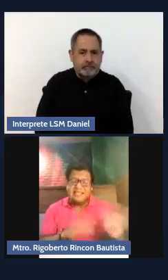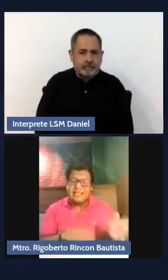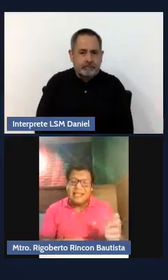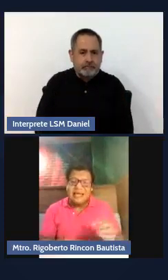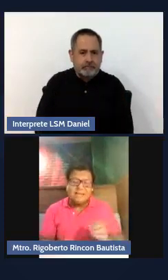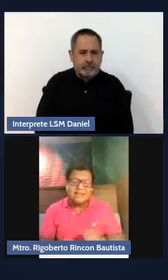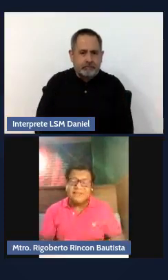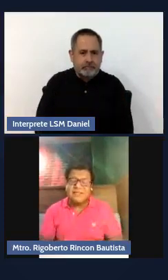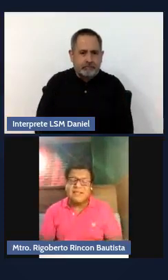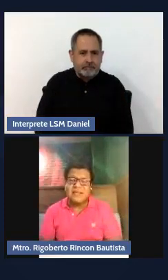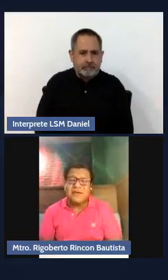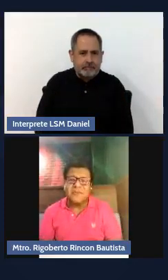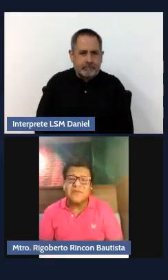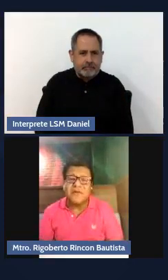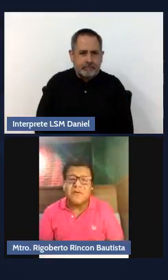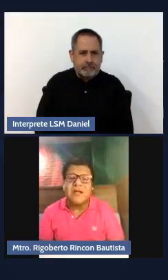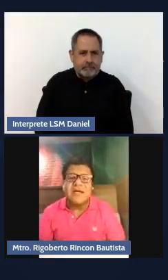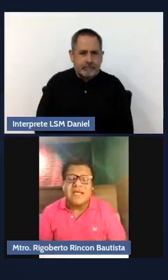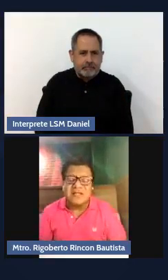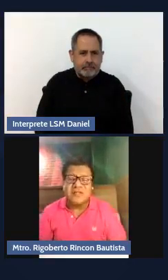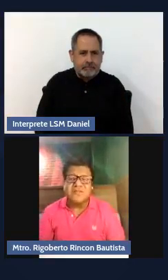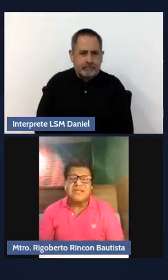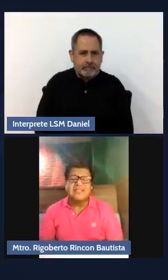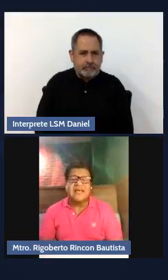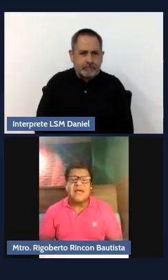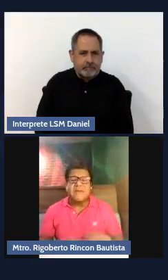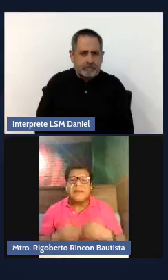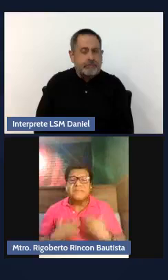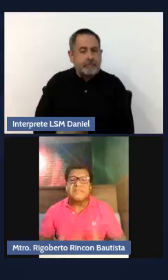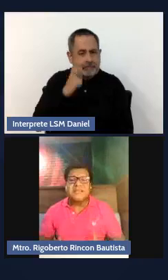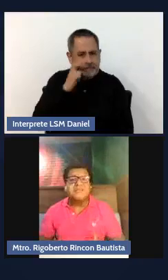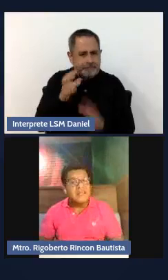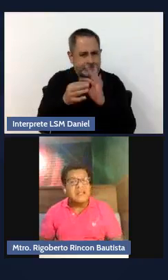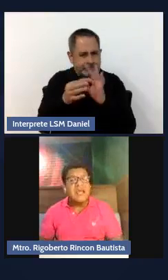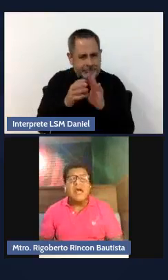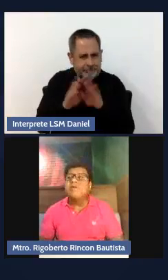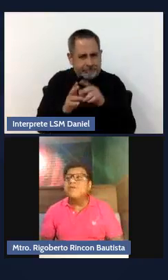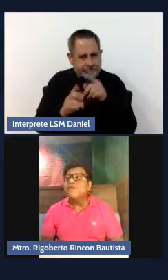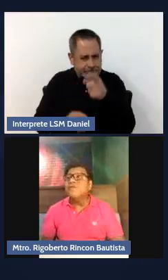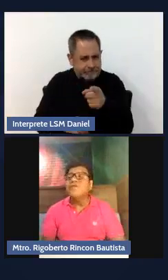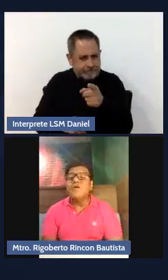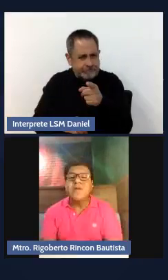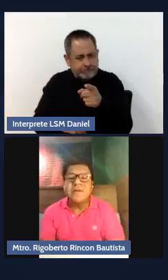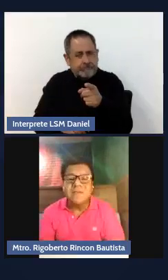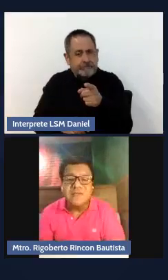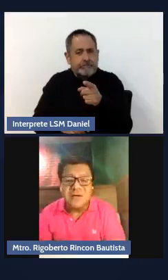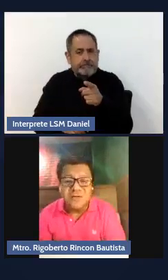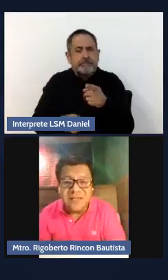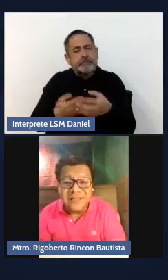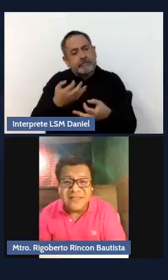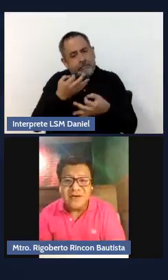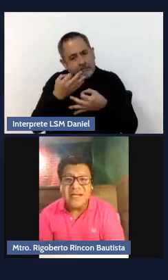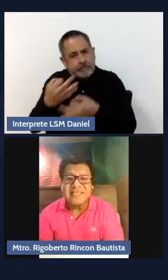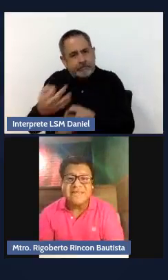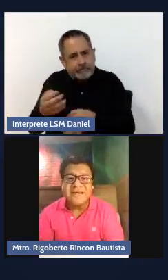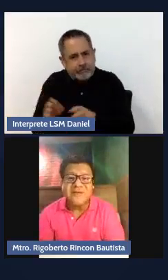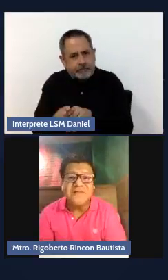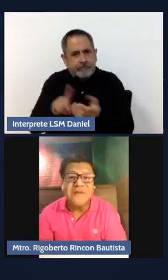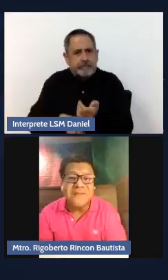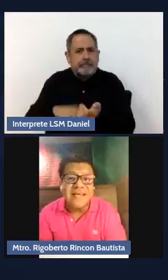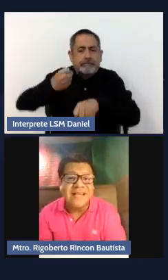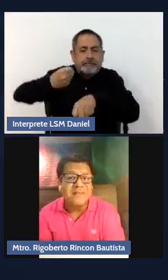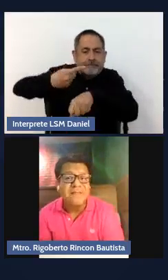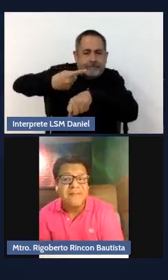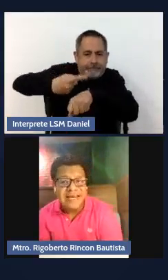pasamos a lo anterior, por favor, si no es molestia, para empezar a definir. Por eso cuando hablamos de una adicción es hablar de una enfermedad